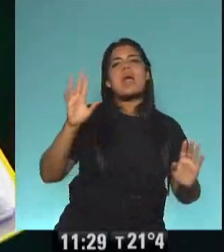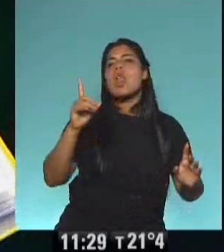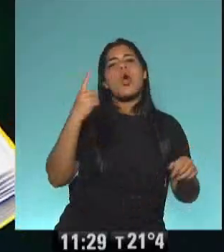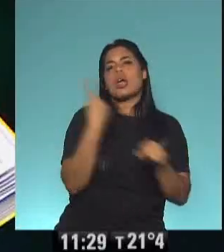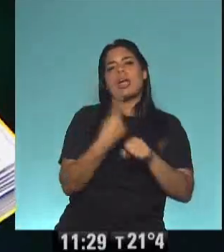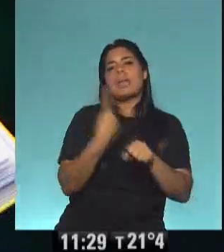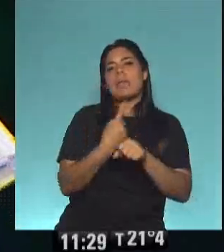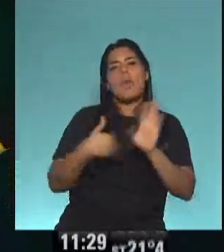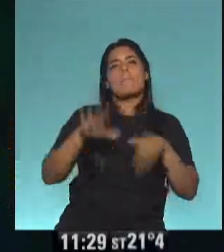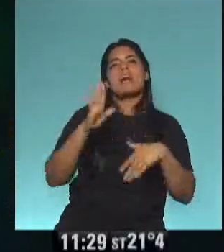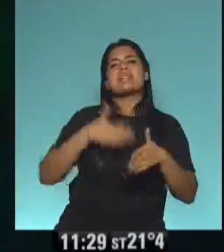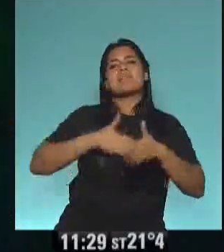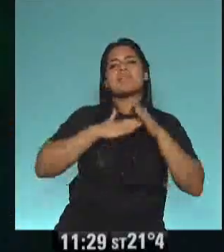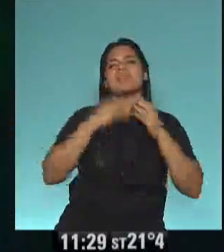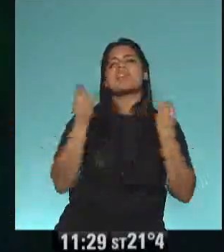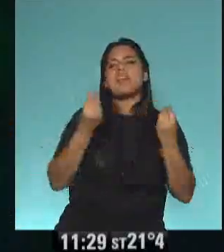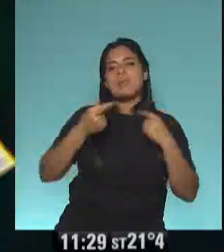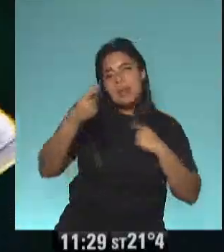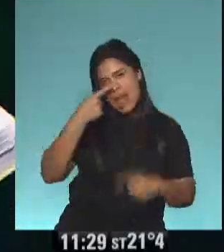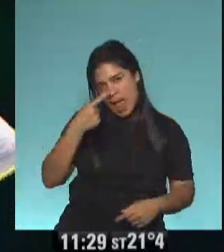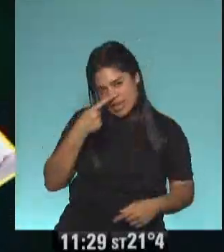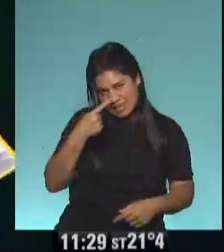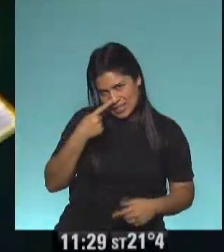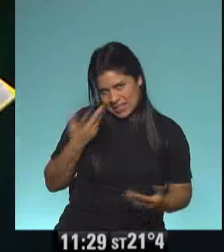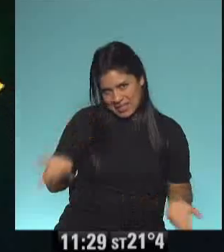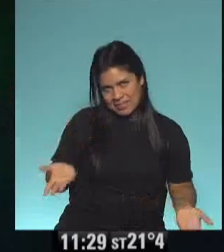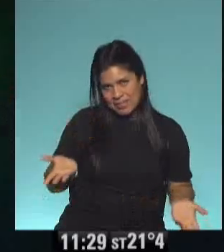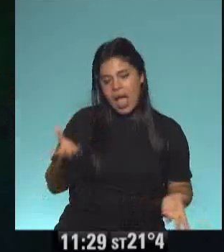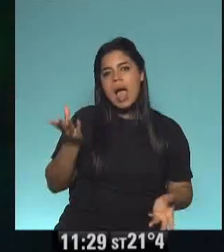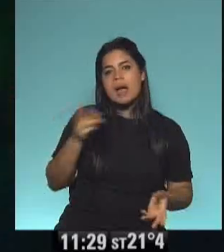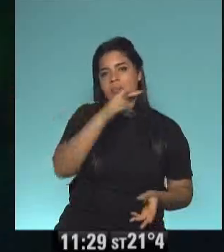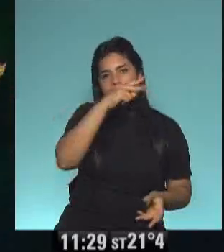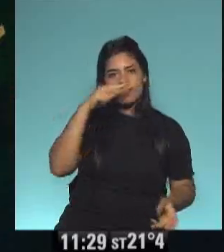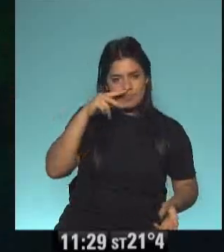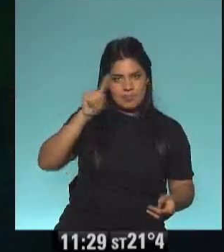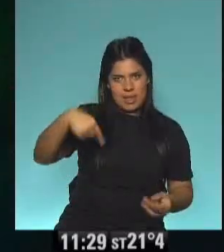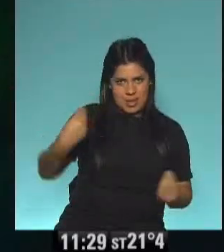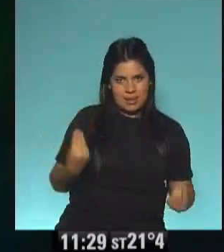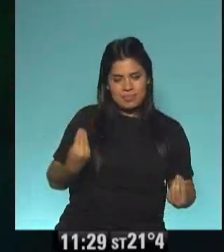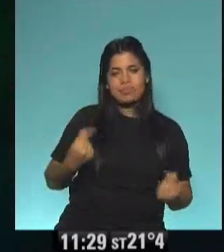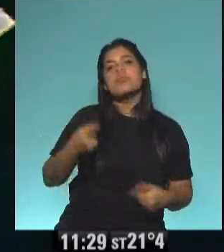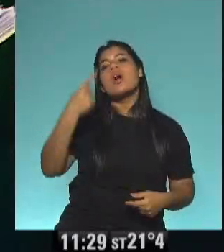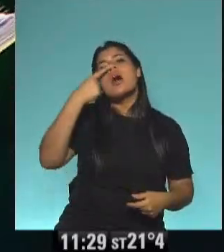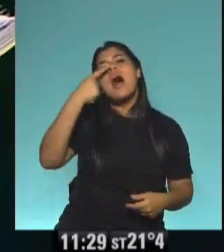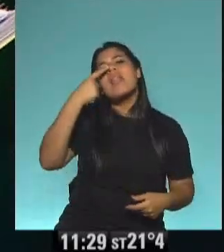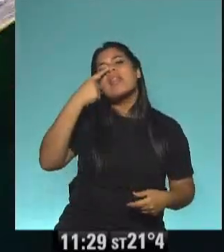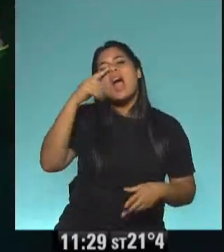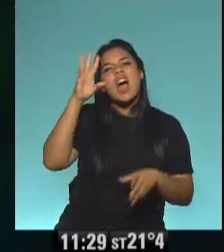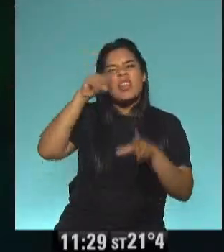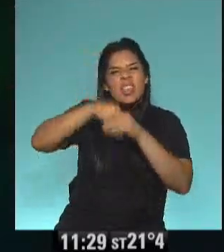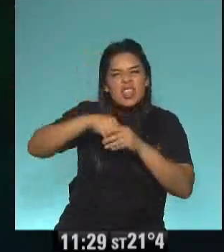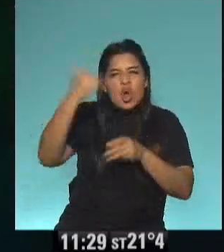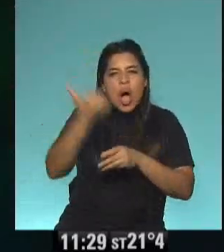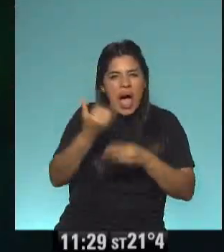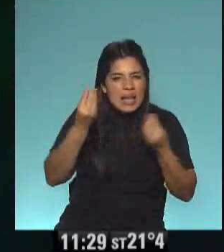la nariz, ¿no es cierto? Pero adentro, ¿no? Hay muchas partecitas que producen, entonces, que